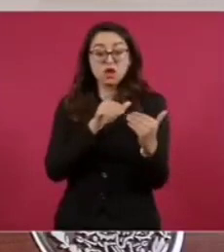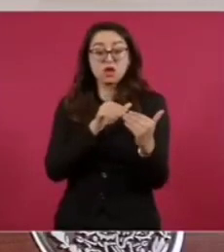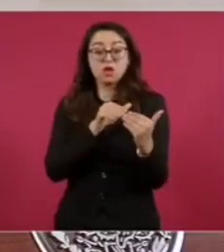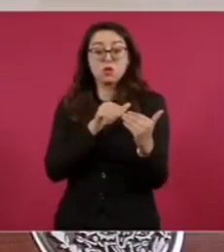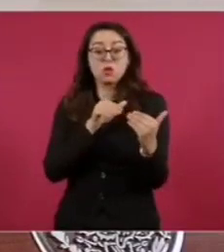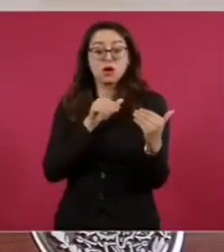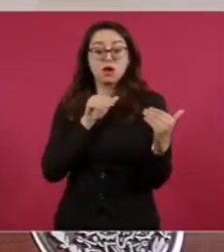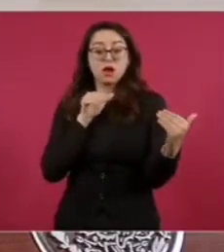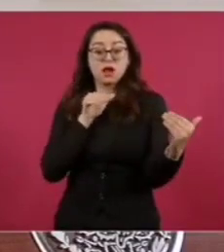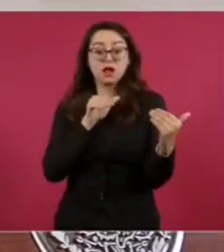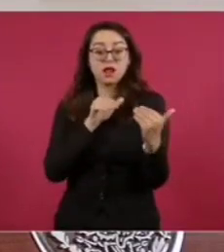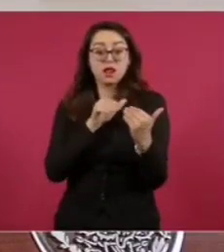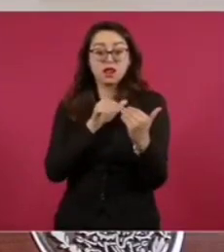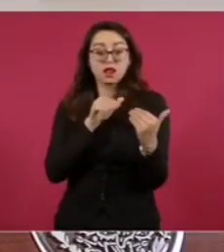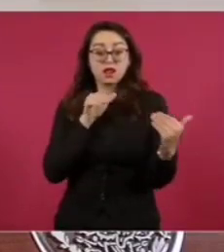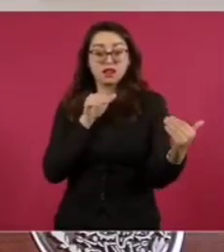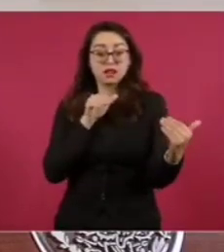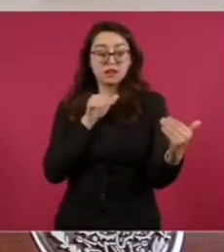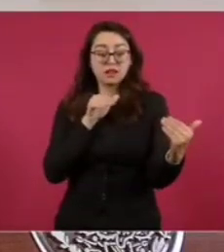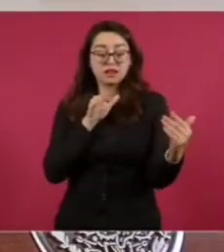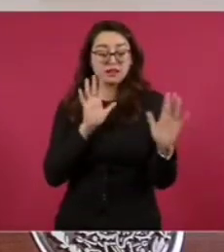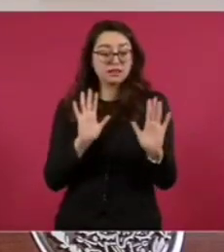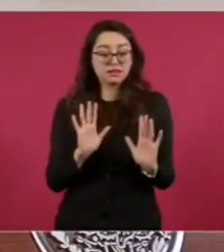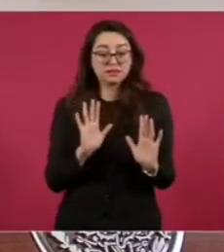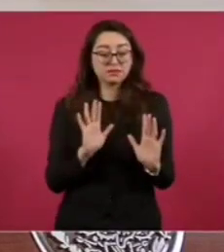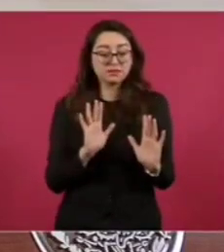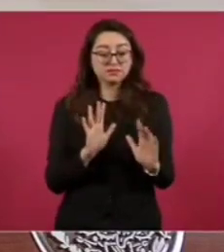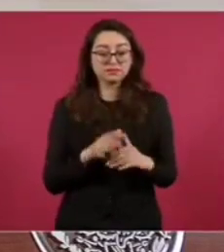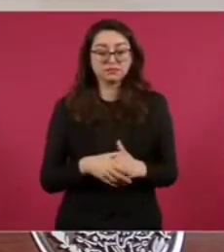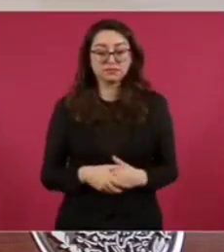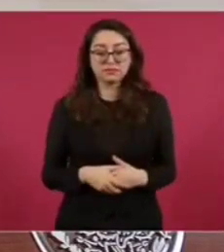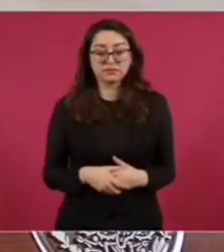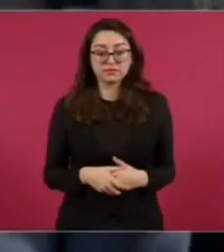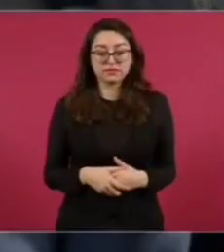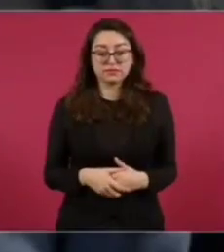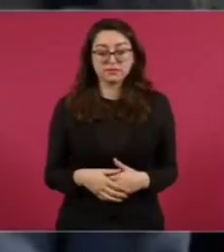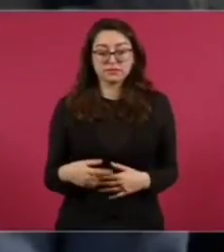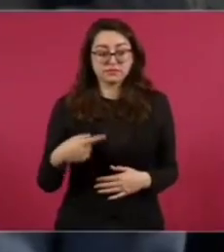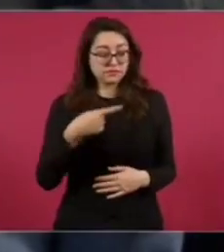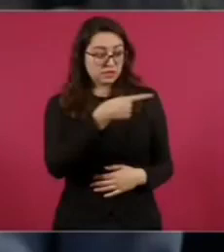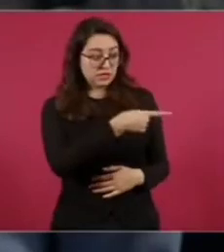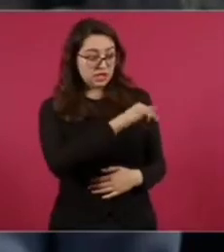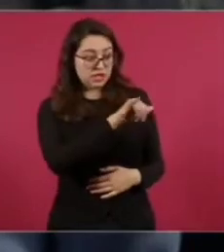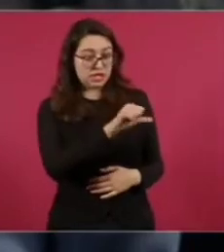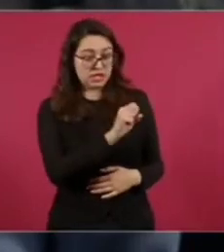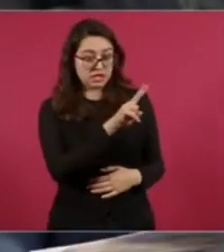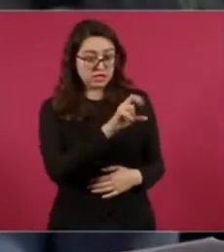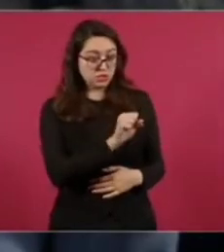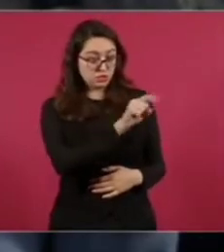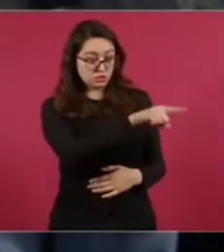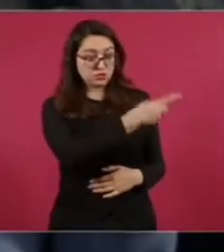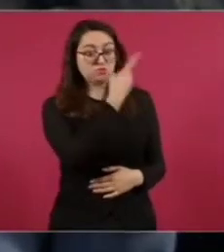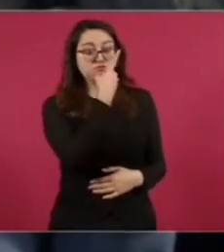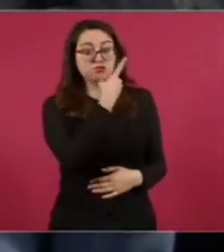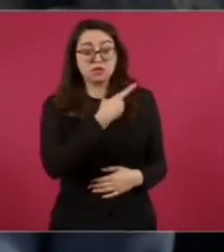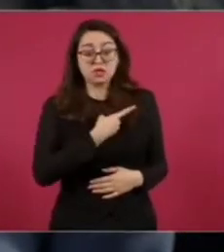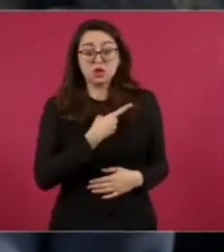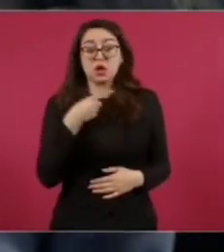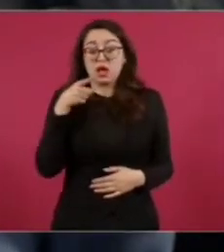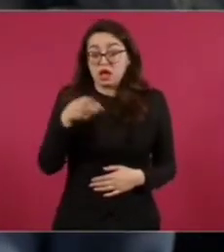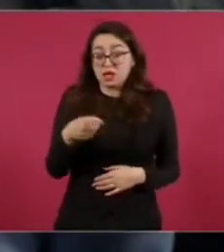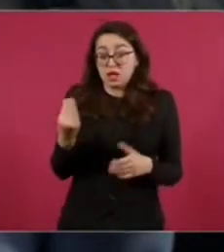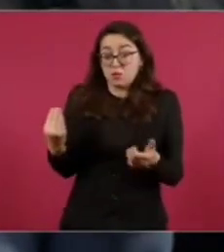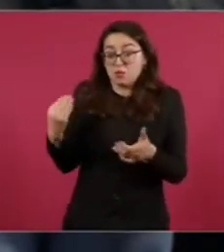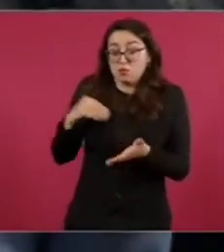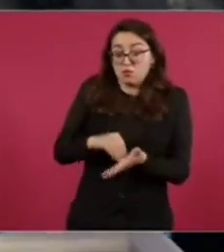Exactamente igual. Somos libres. Me está diciendo también aquí Jesús, que Jesús Ramírez, su vocero, que ella puso el teléfono en la